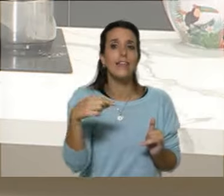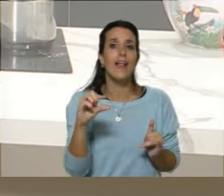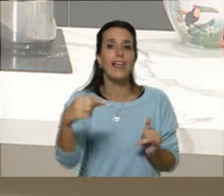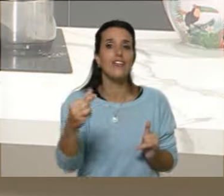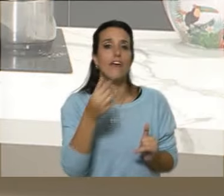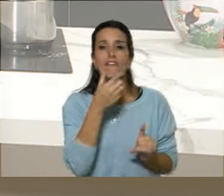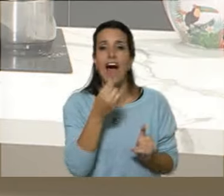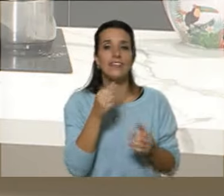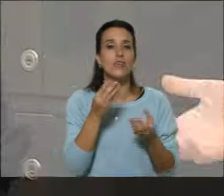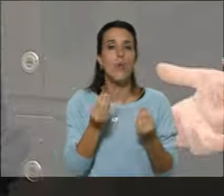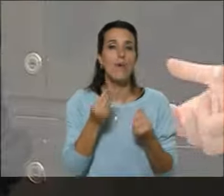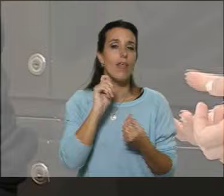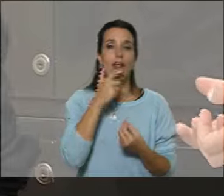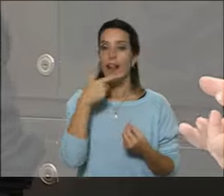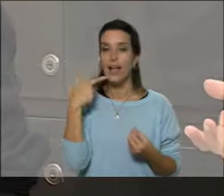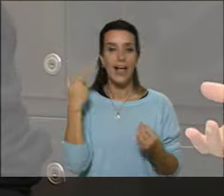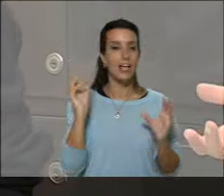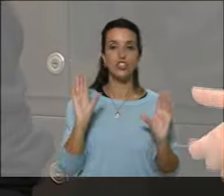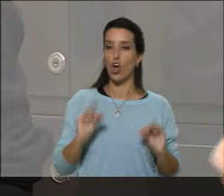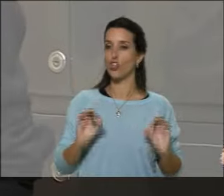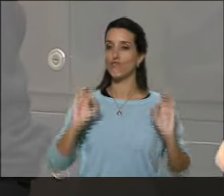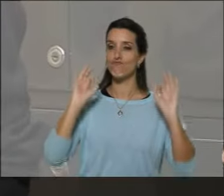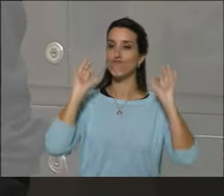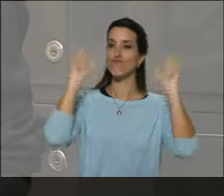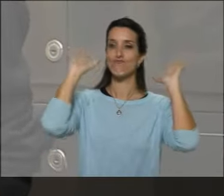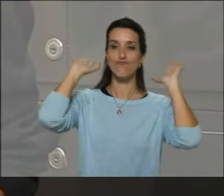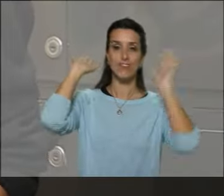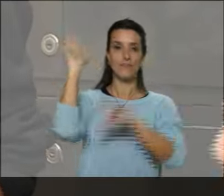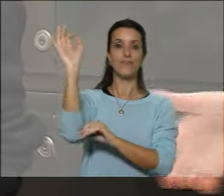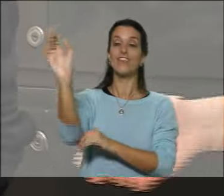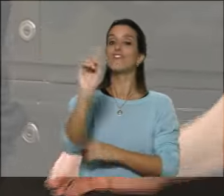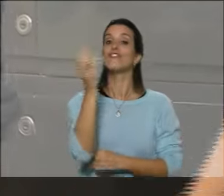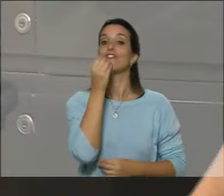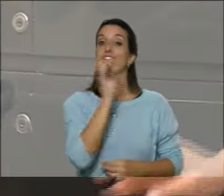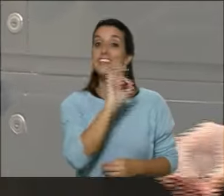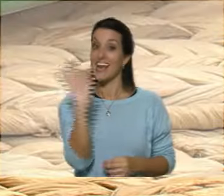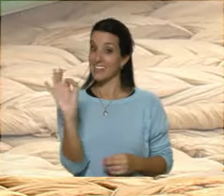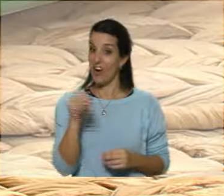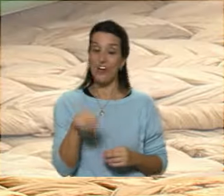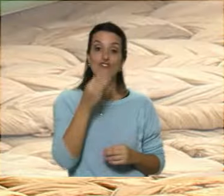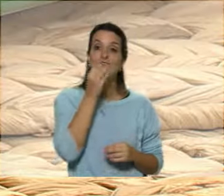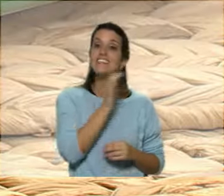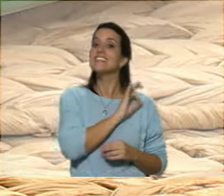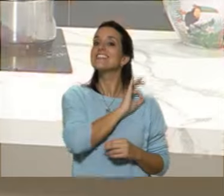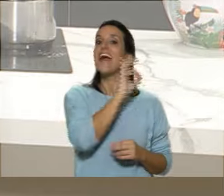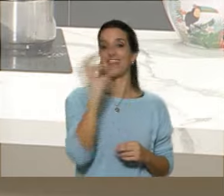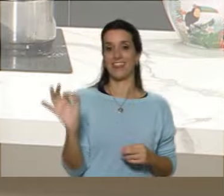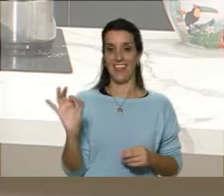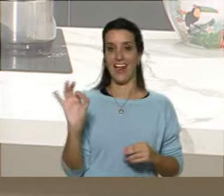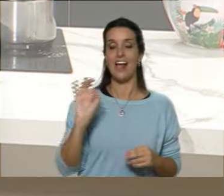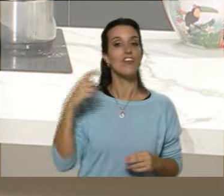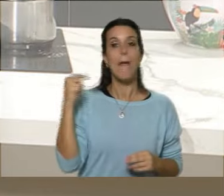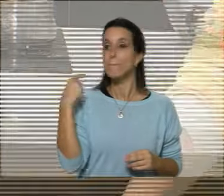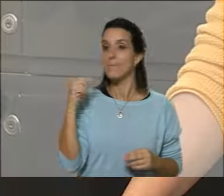fácil, húmeda, rica. No, ya quieres meter cuchillo. No desayuné, Lorenzo, hoy. ¿No desayunaste? No desayuné. Ay, no puede ser. No, tuve que